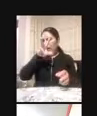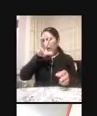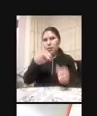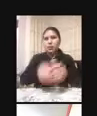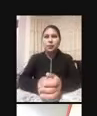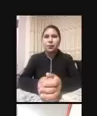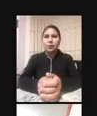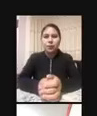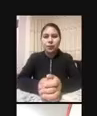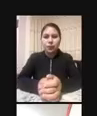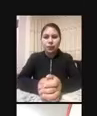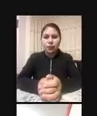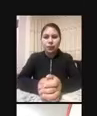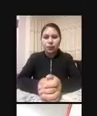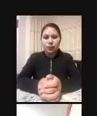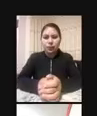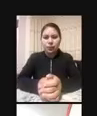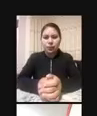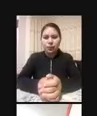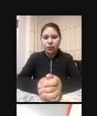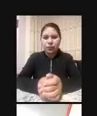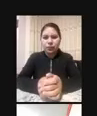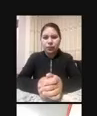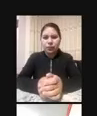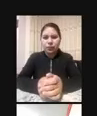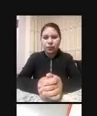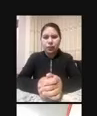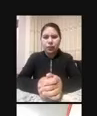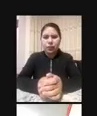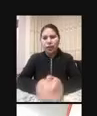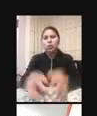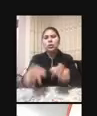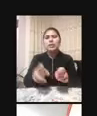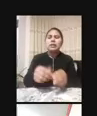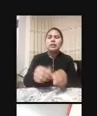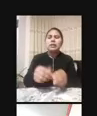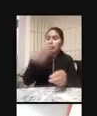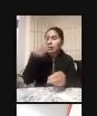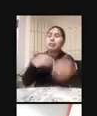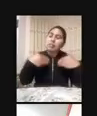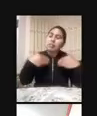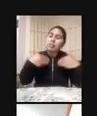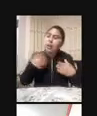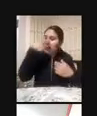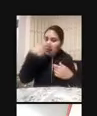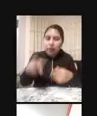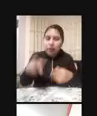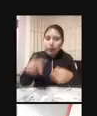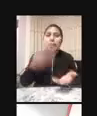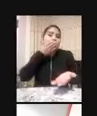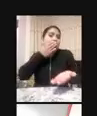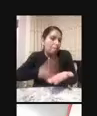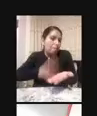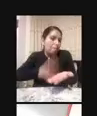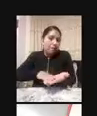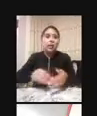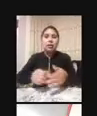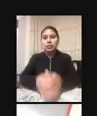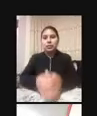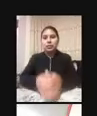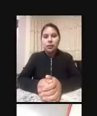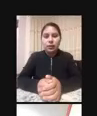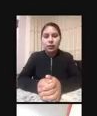sobrepasa. Entonces ahí es un momentito de reflexionar al niño, ponerlo, y es acorde también a lo que es la edad, sí, ahí